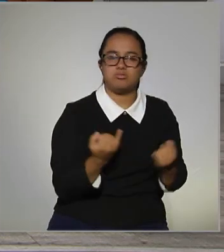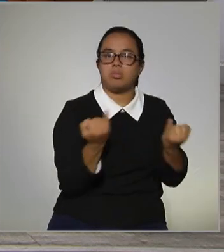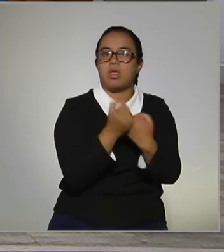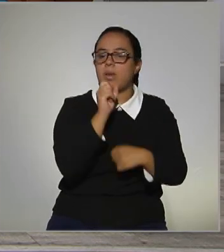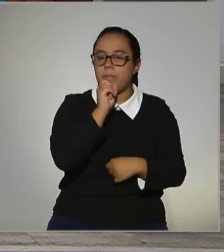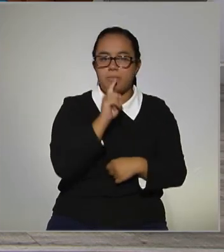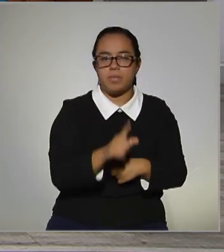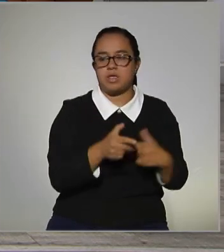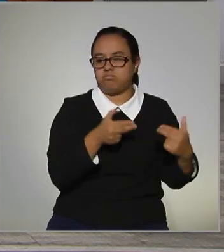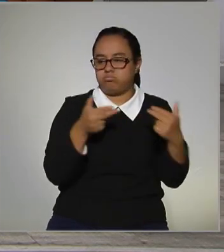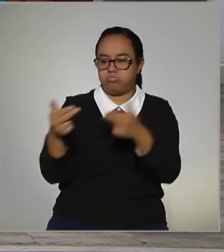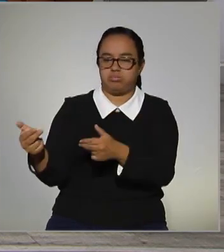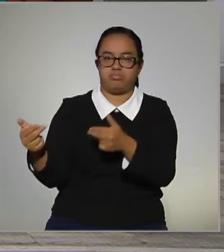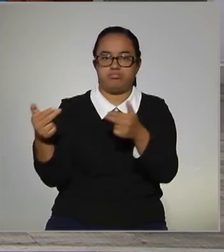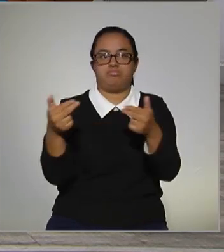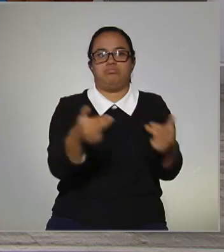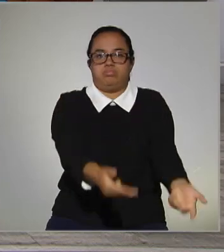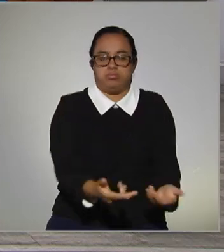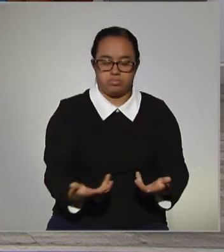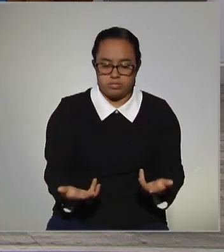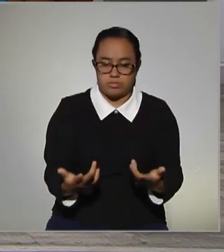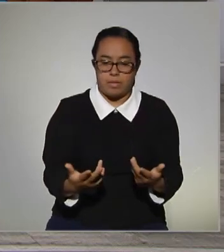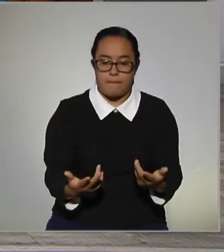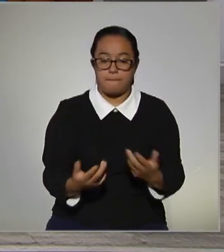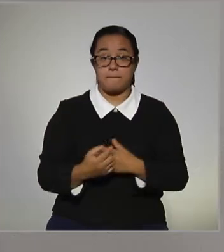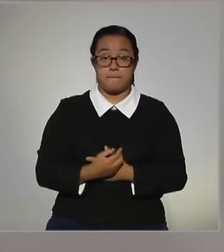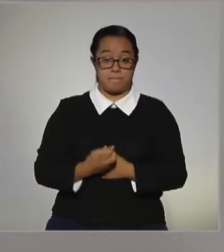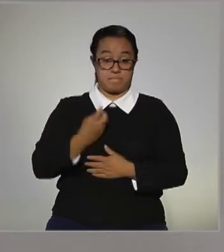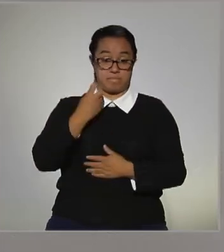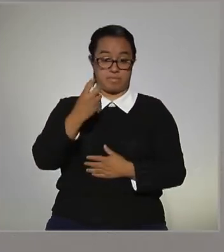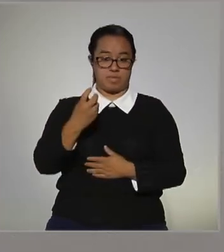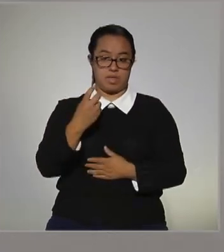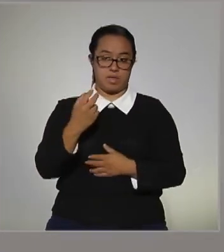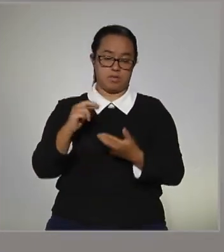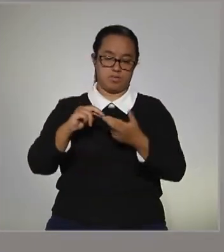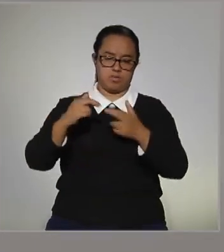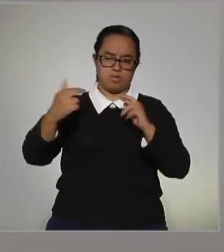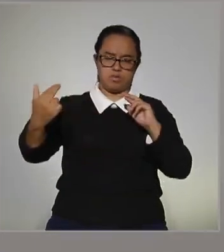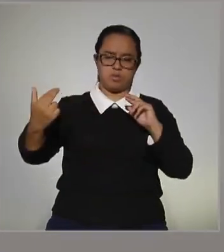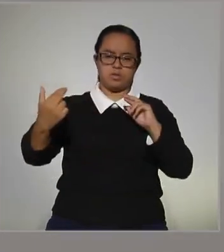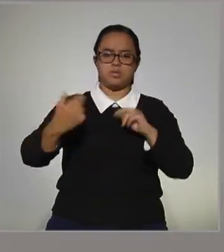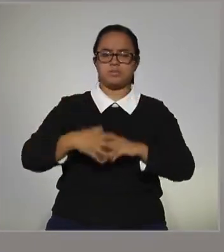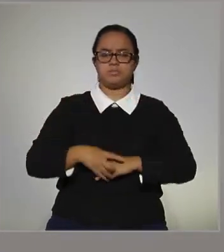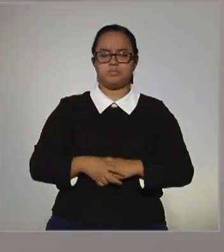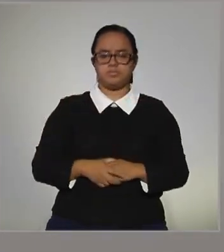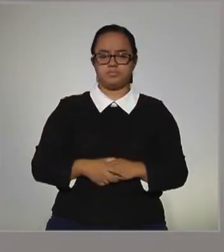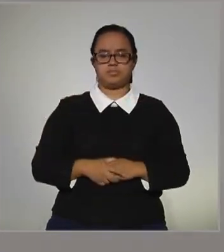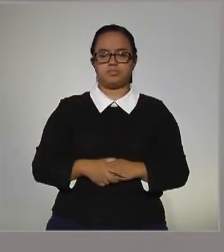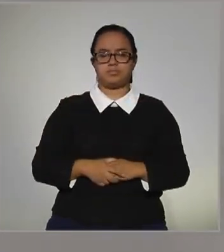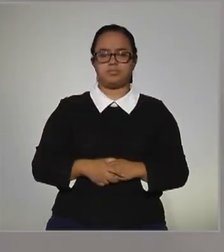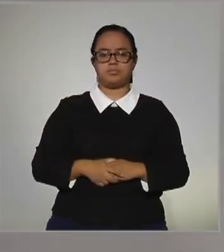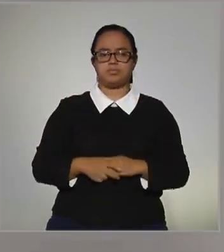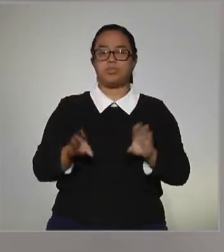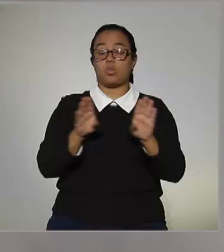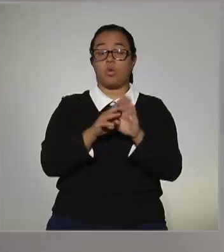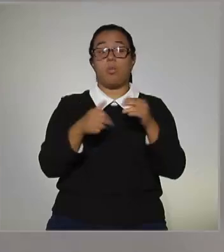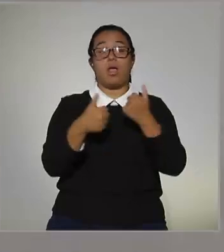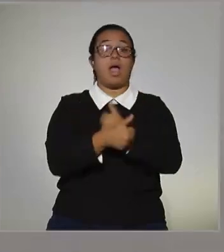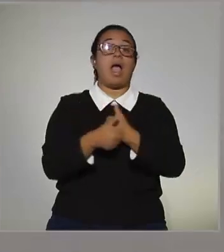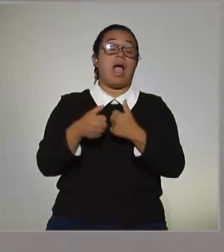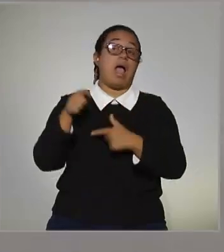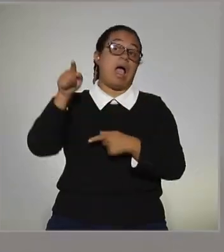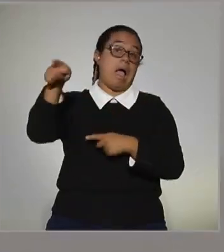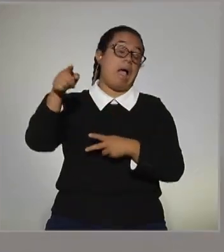para buscar olvido también, ¿no? Es decir, y esa relación que se tuvo no es que va a justificar a lo mejor